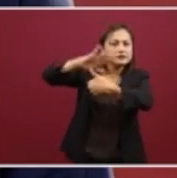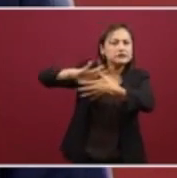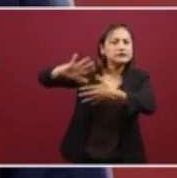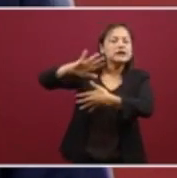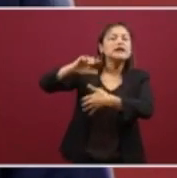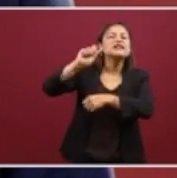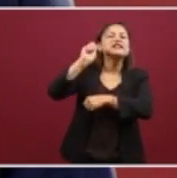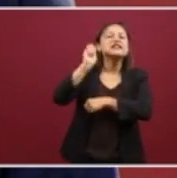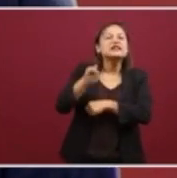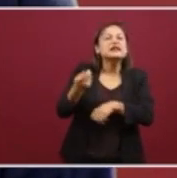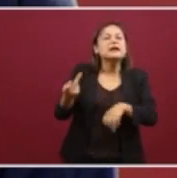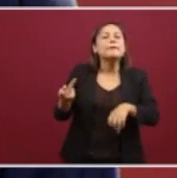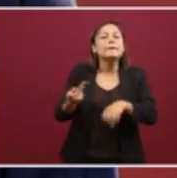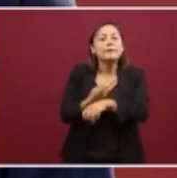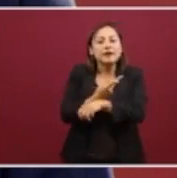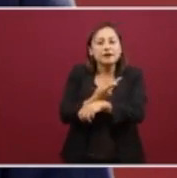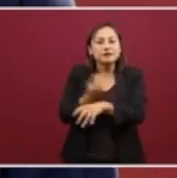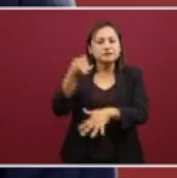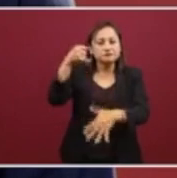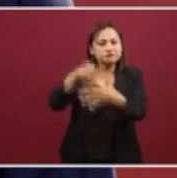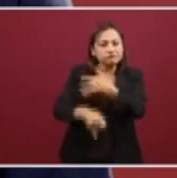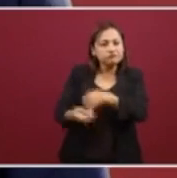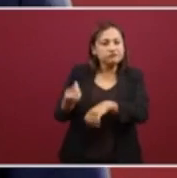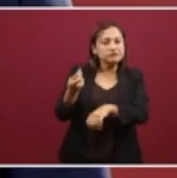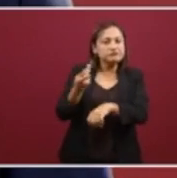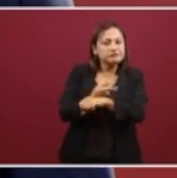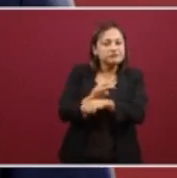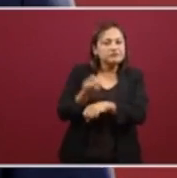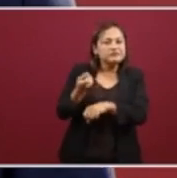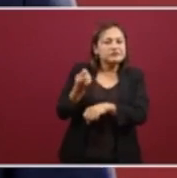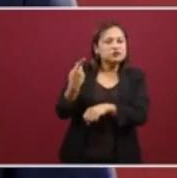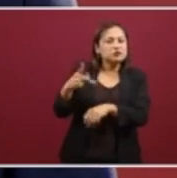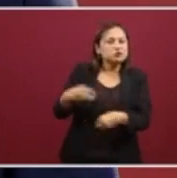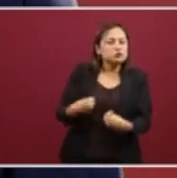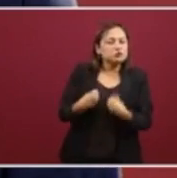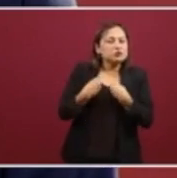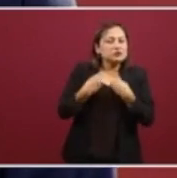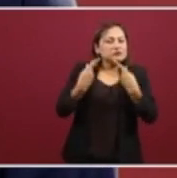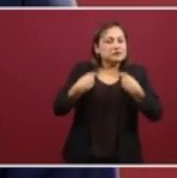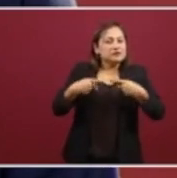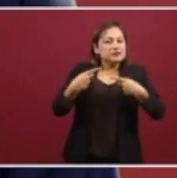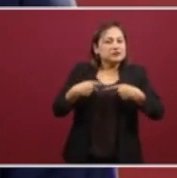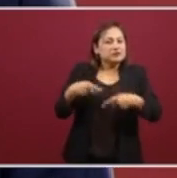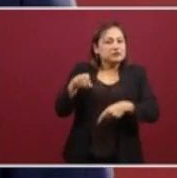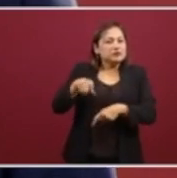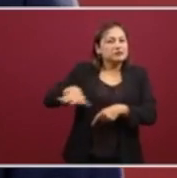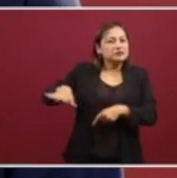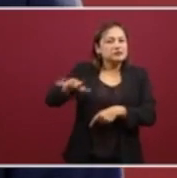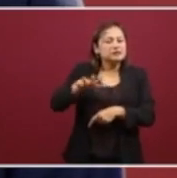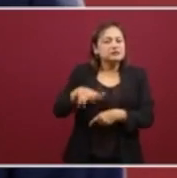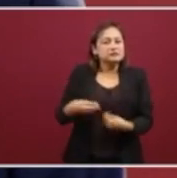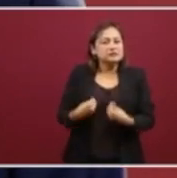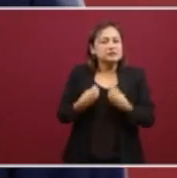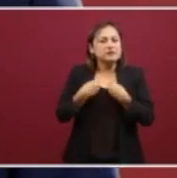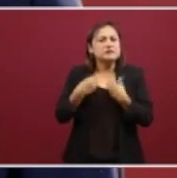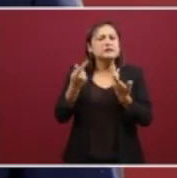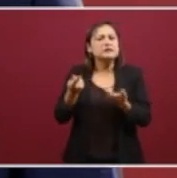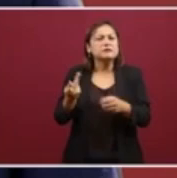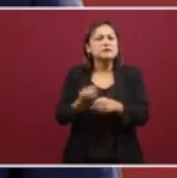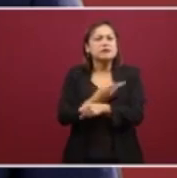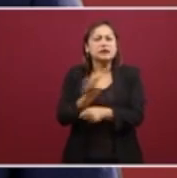Centroamérica, de nuestros hermanos centroamericanos que no tienen opciones, que no tienen